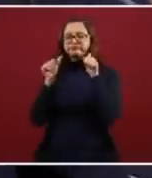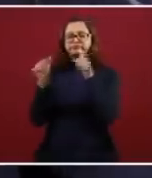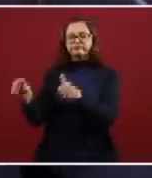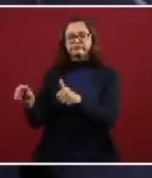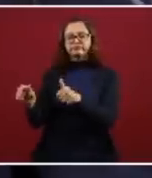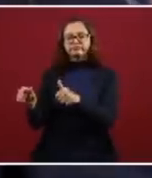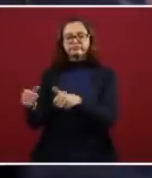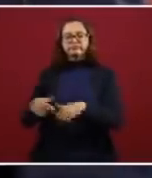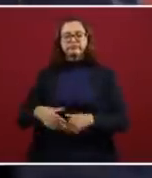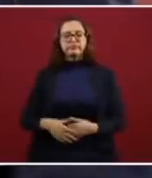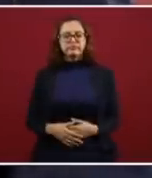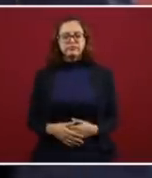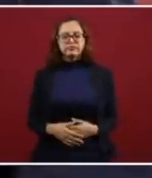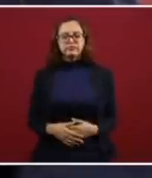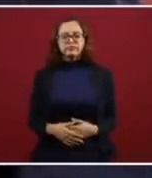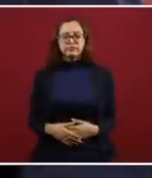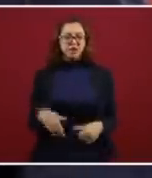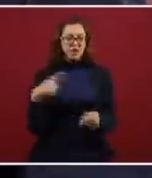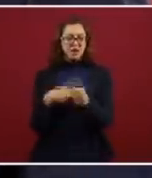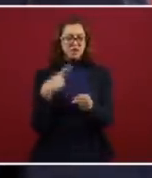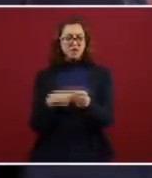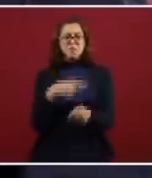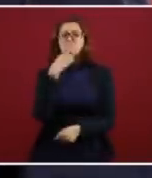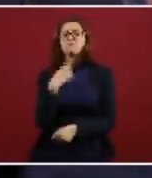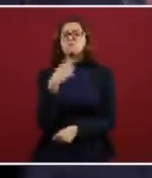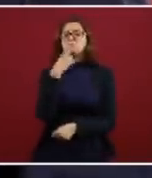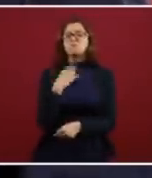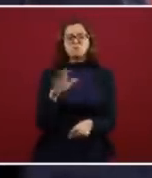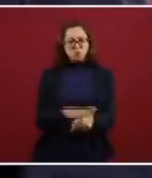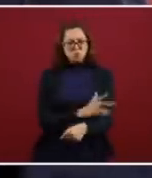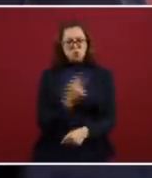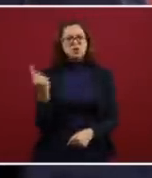¿Por qué la diabetes?